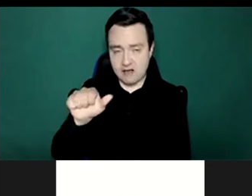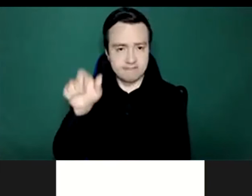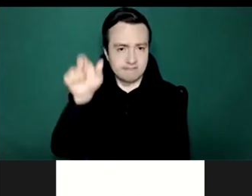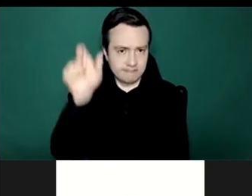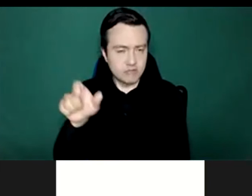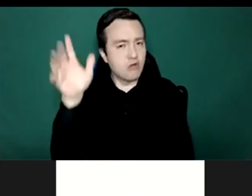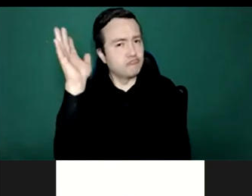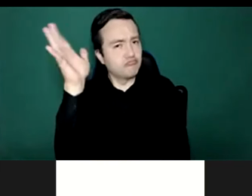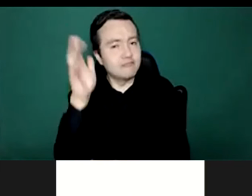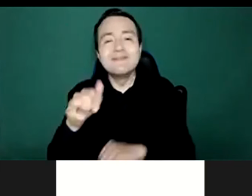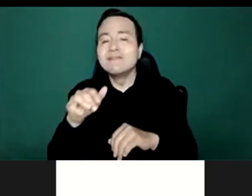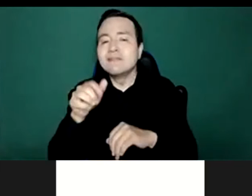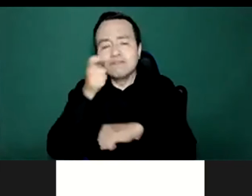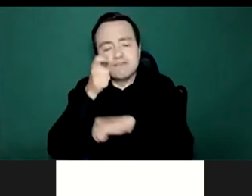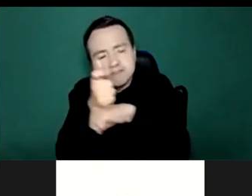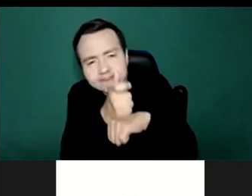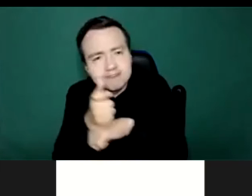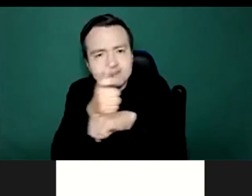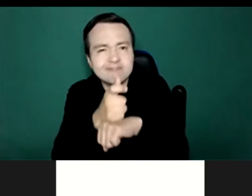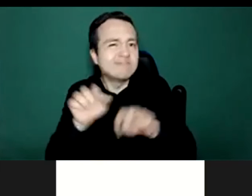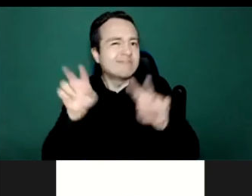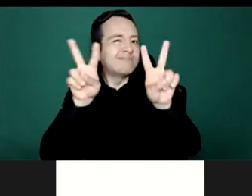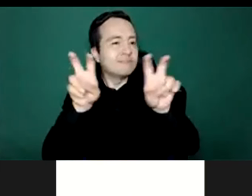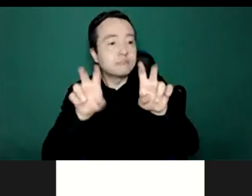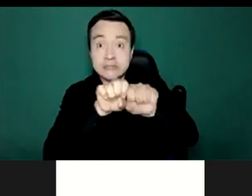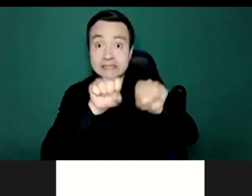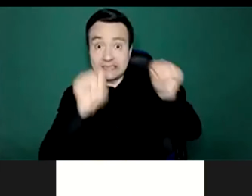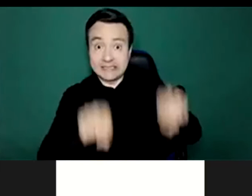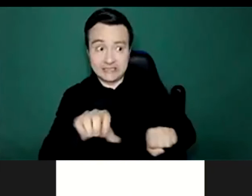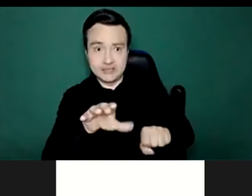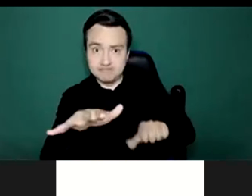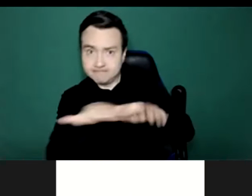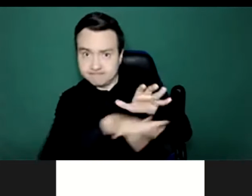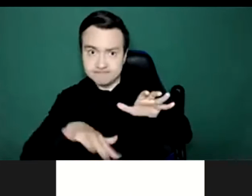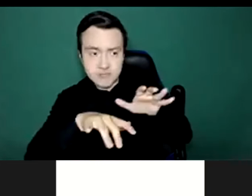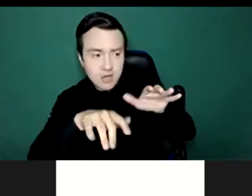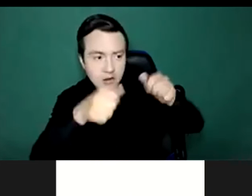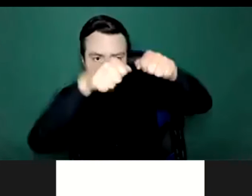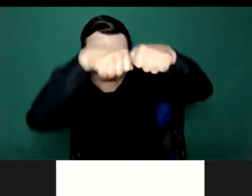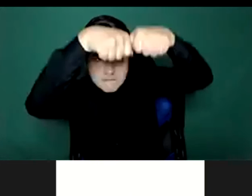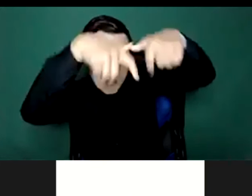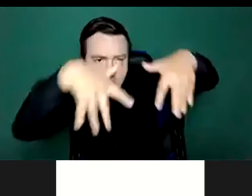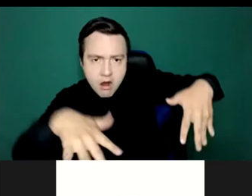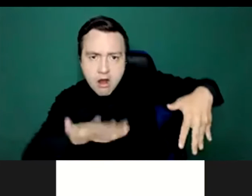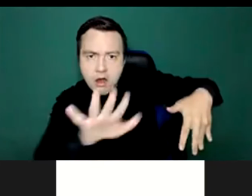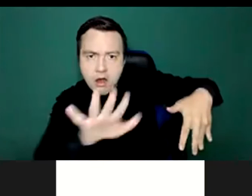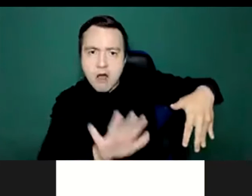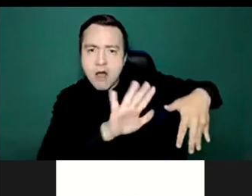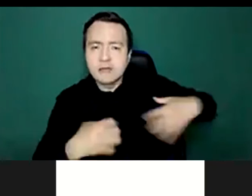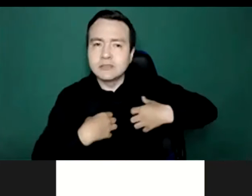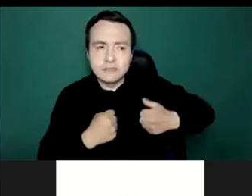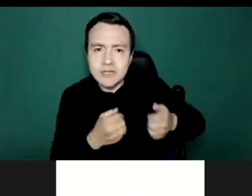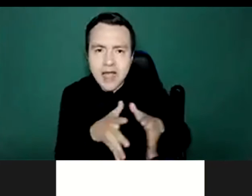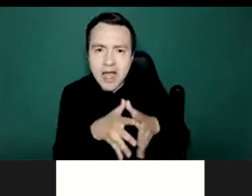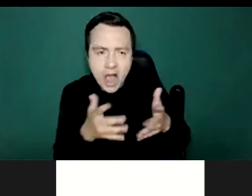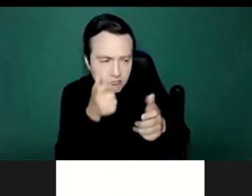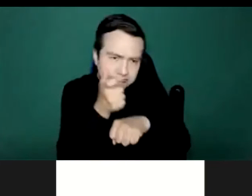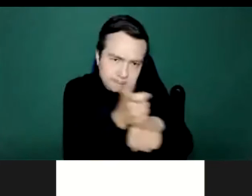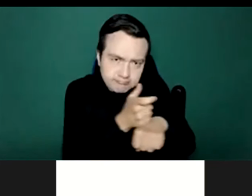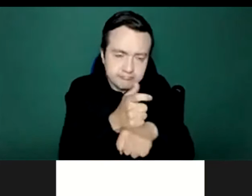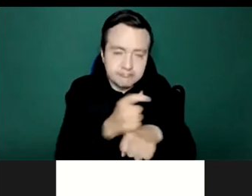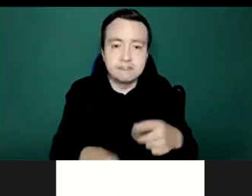la evaluación de los mismos. Y después escucharemos a Theodora Swift-Scholar, técnica asesora ejecutiva